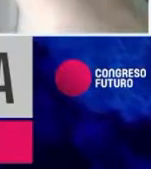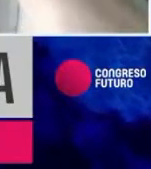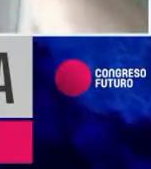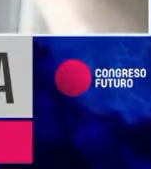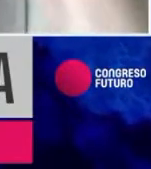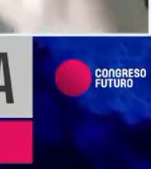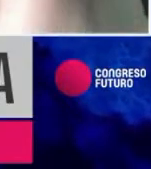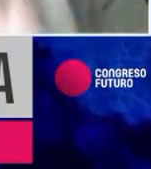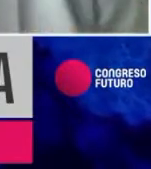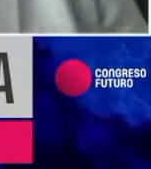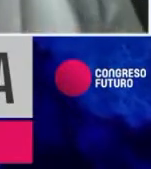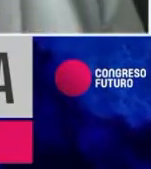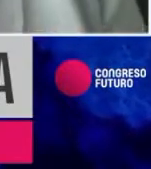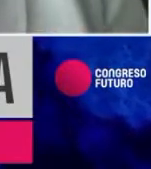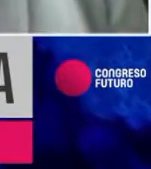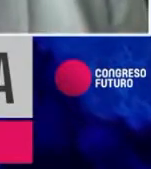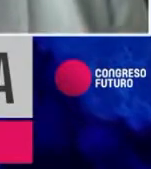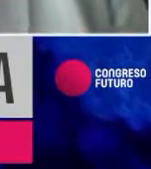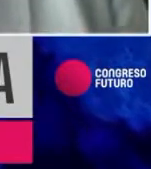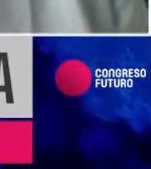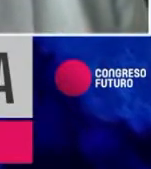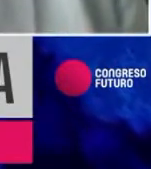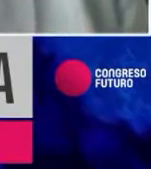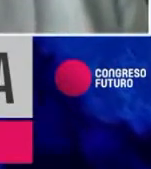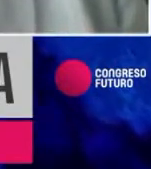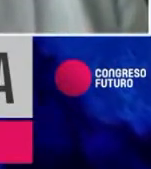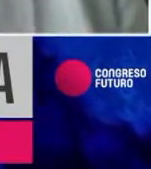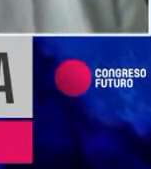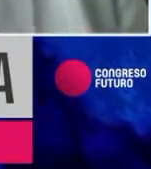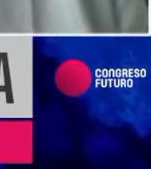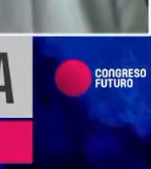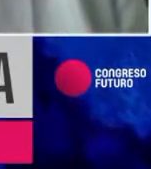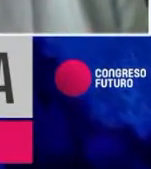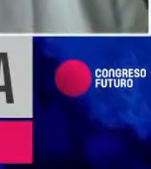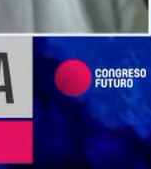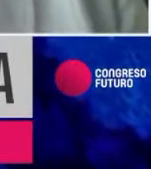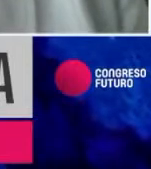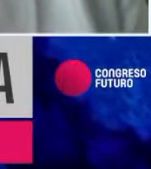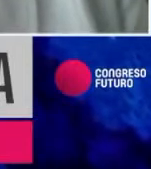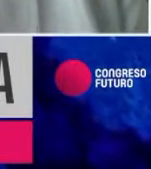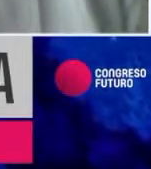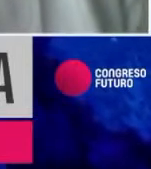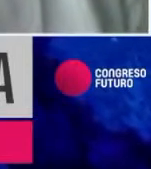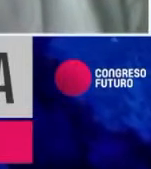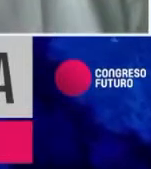a qué crees que responde la urgencia del público de conocer más temas de ciencia.